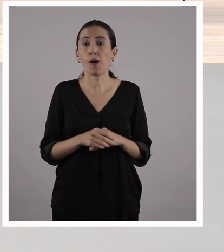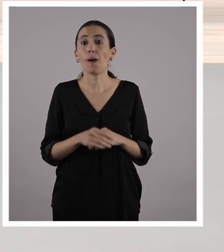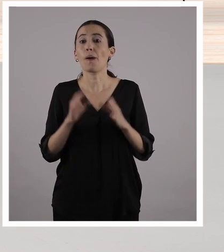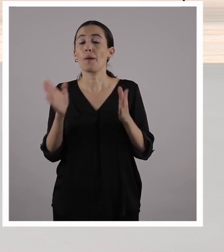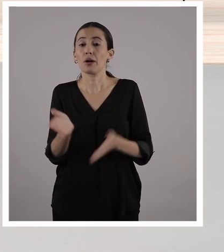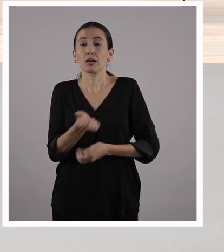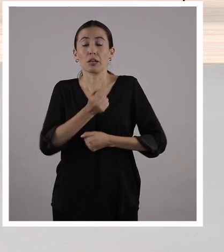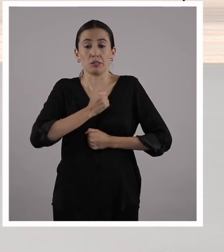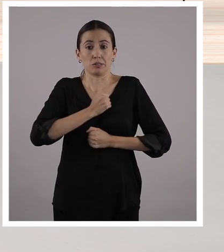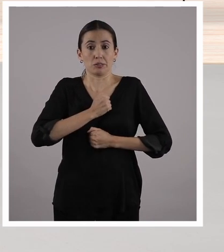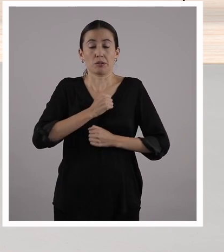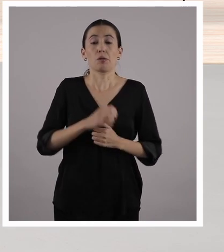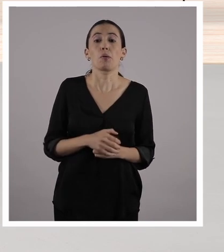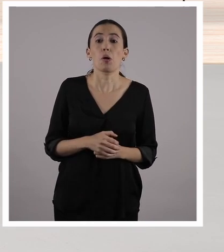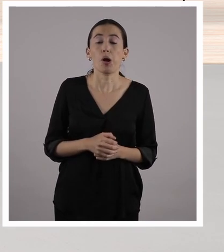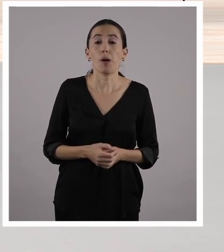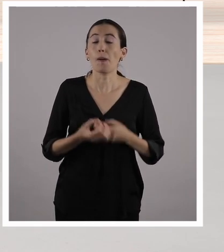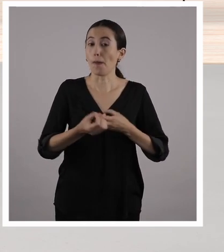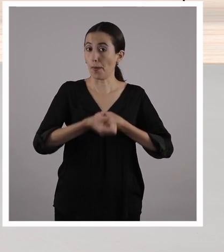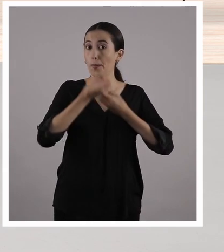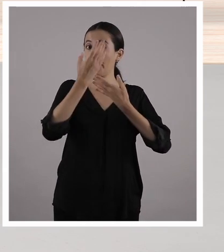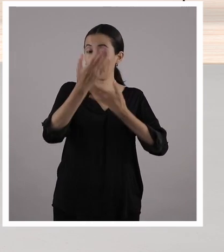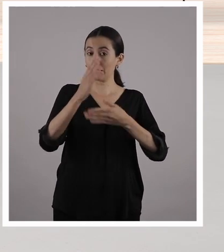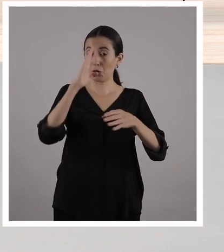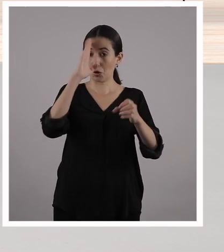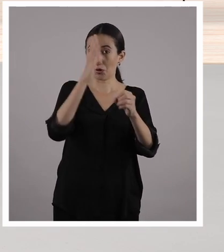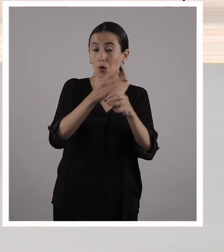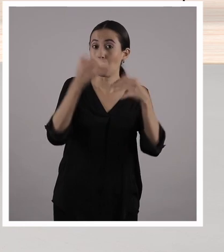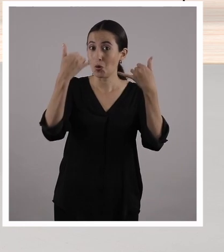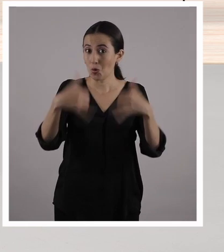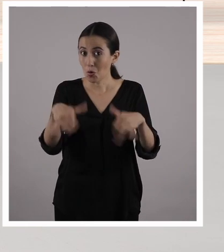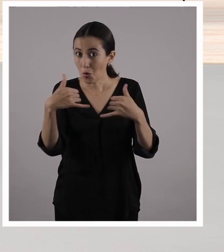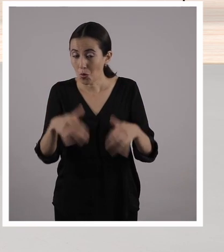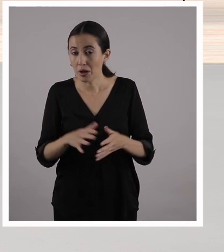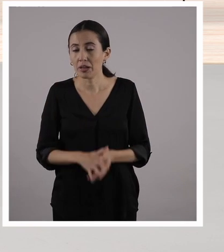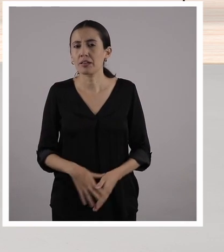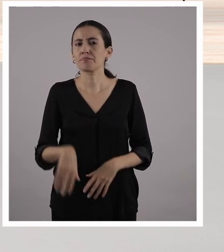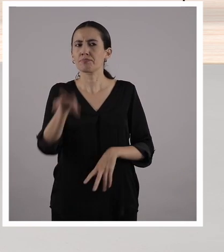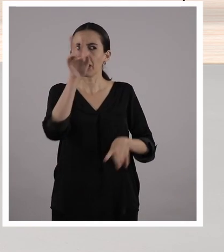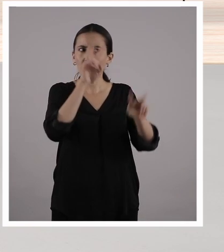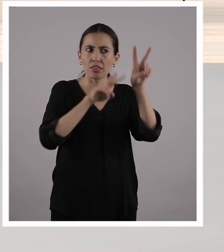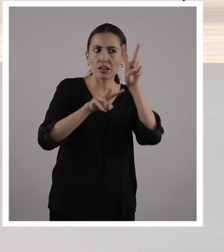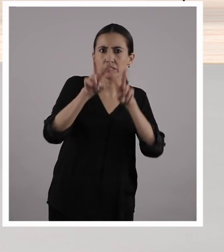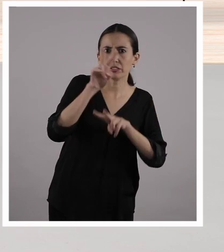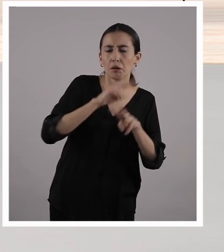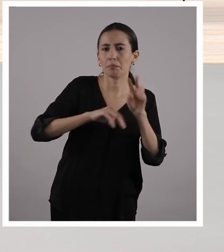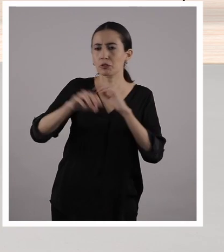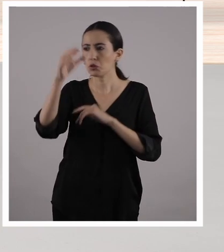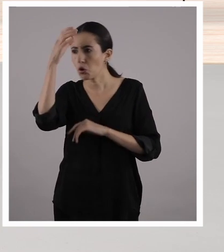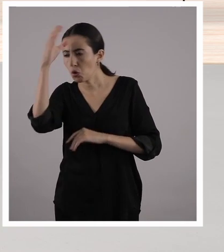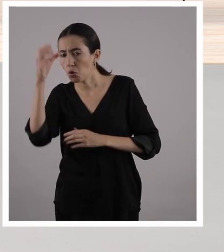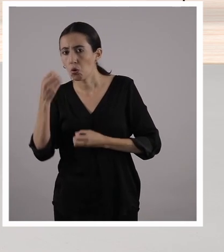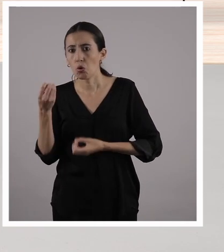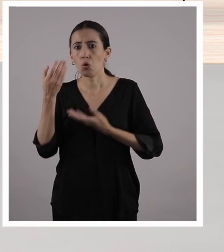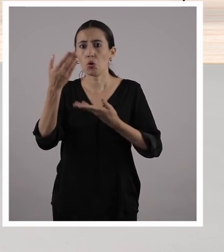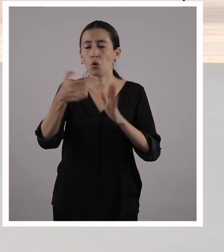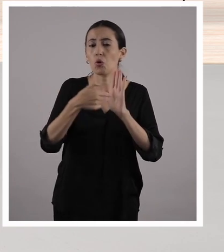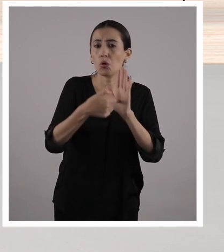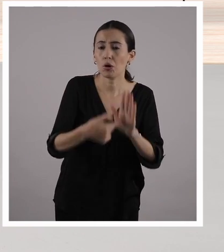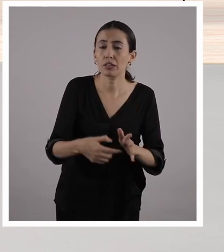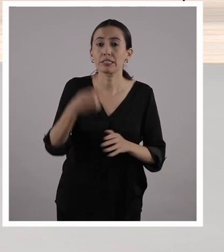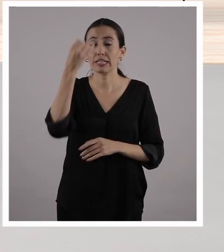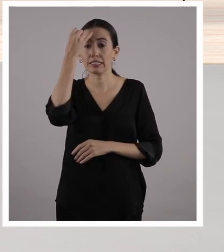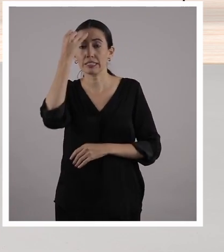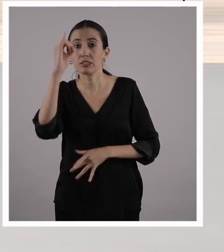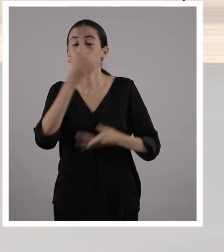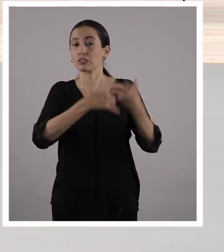de culturas propias de nuestro país. Les propongo un reto. ¿Qué tal si analizamos la interculturalidad a través del análisis